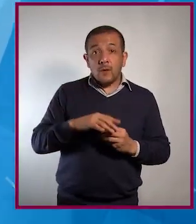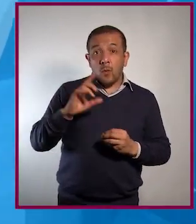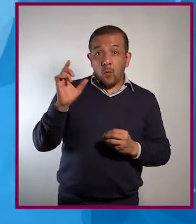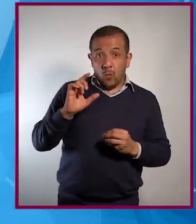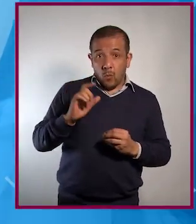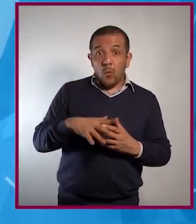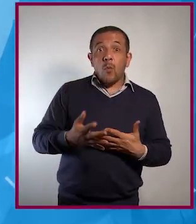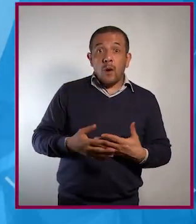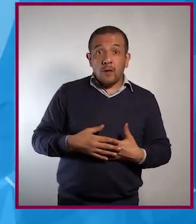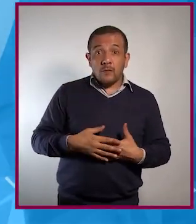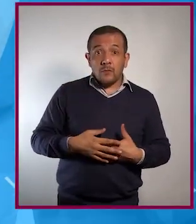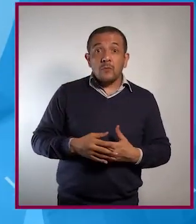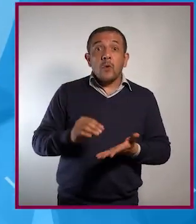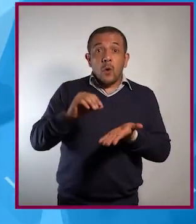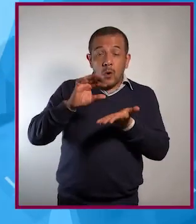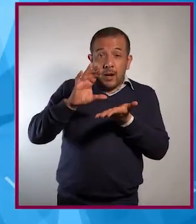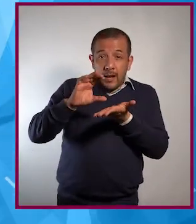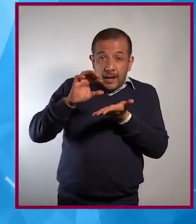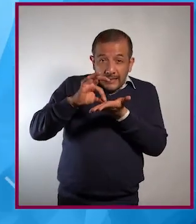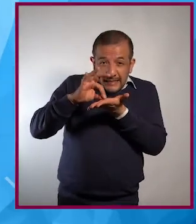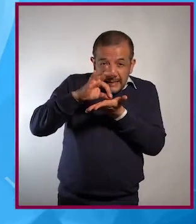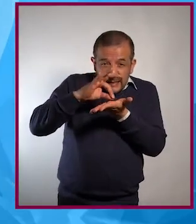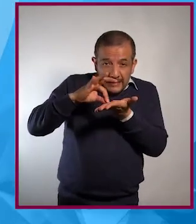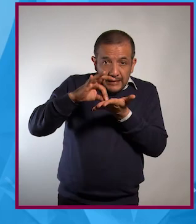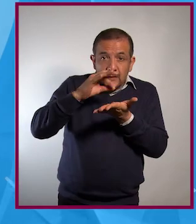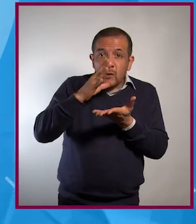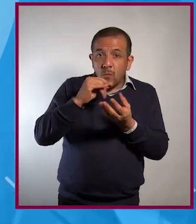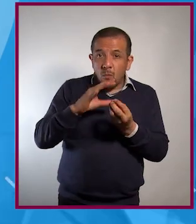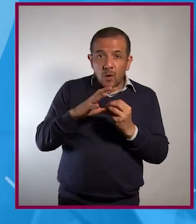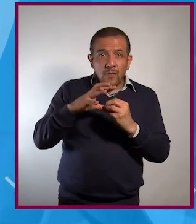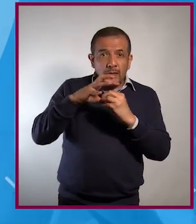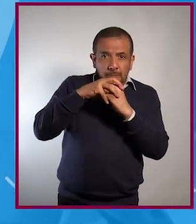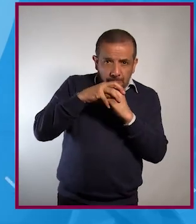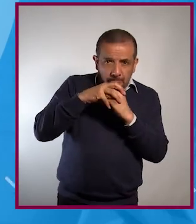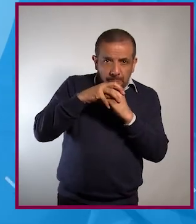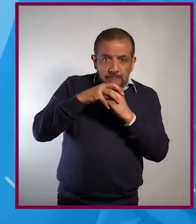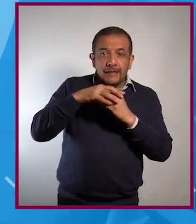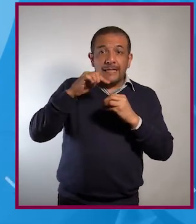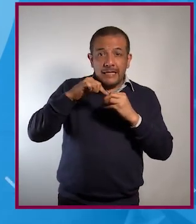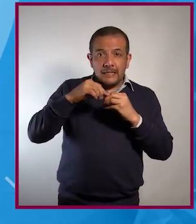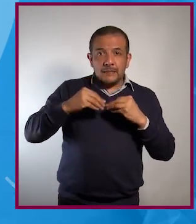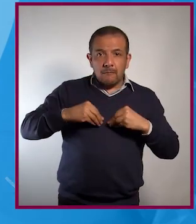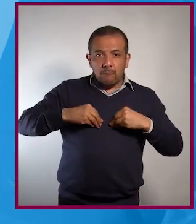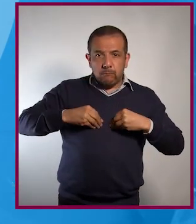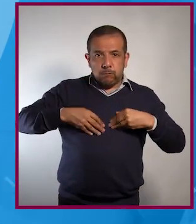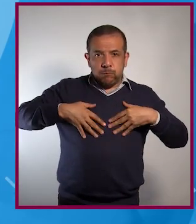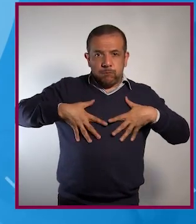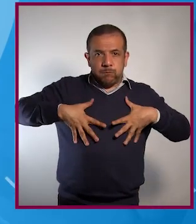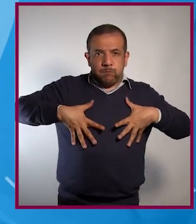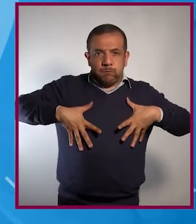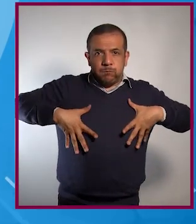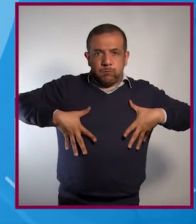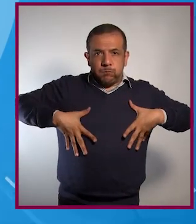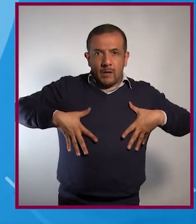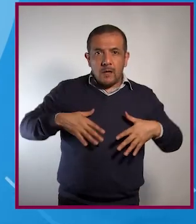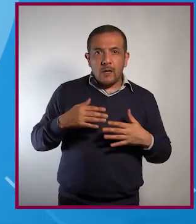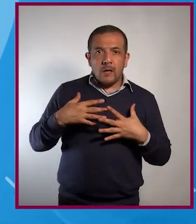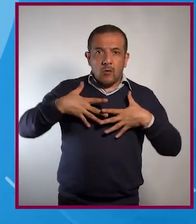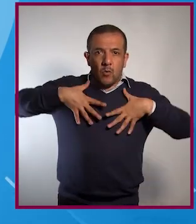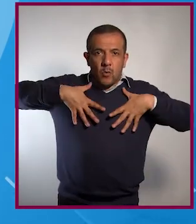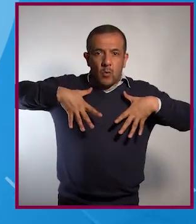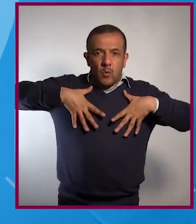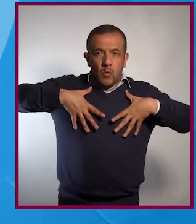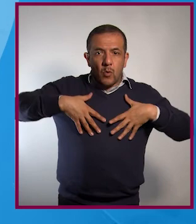3. Cuando el sistema inmune y sus células no pueden contener la infección, esta se propaga por el tejido